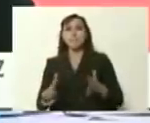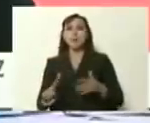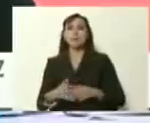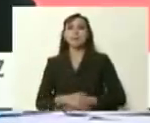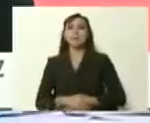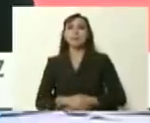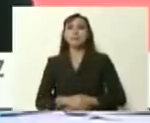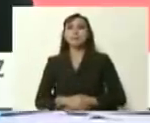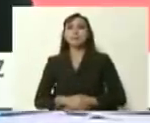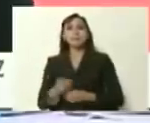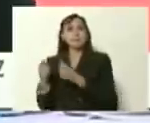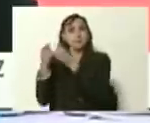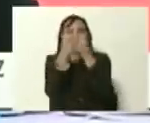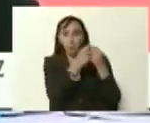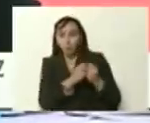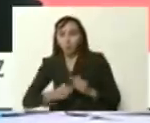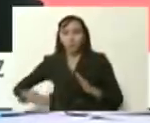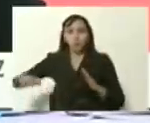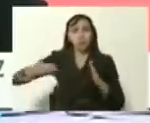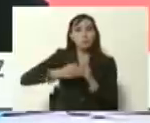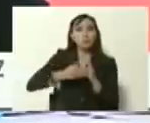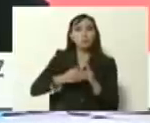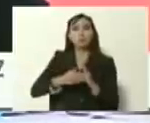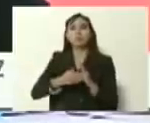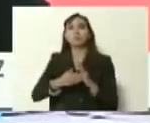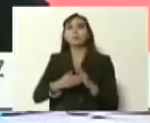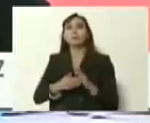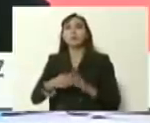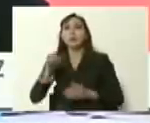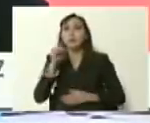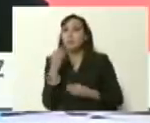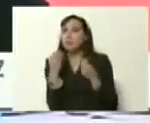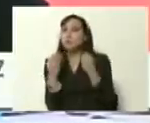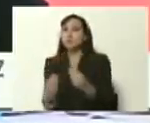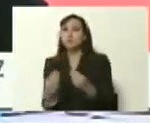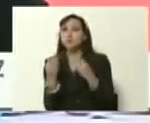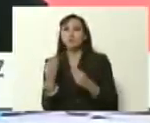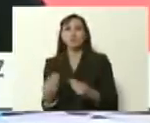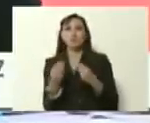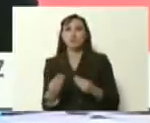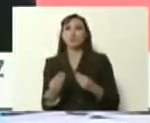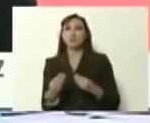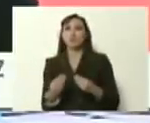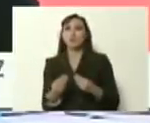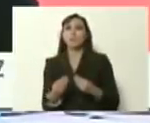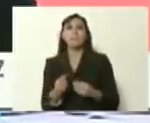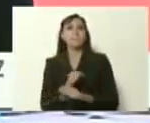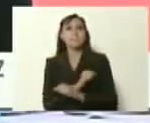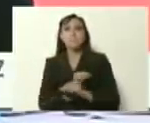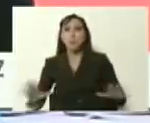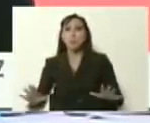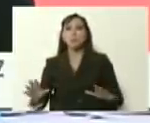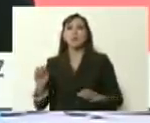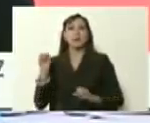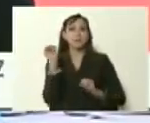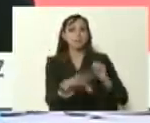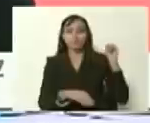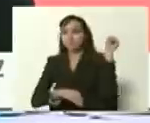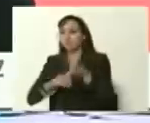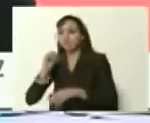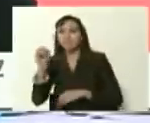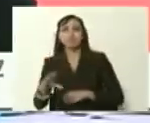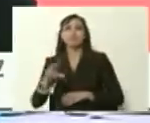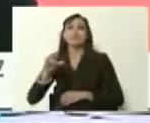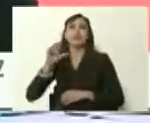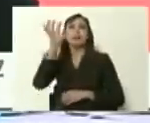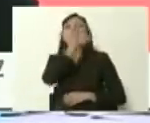un impacto sobre nuestra economía equivalente a miles y miles y miles de bombas que cayeron sobre